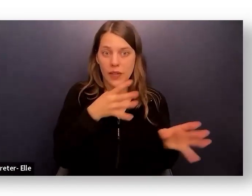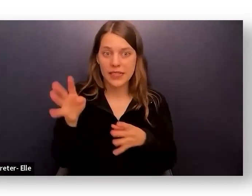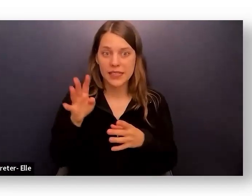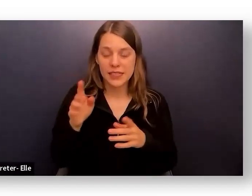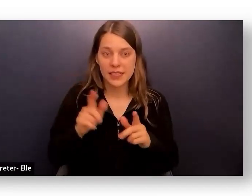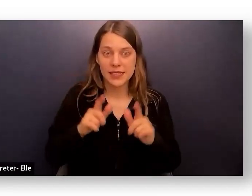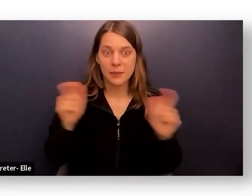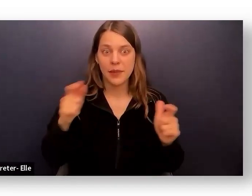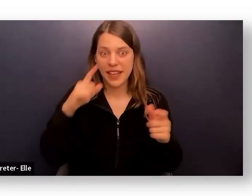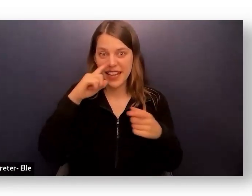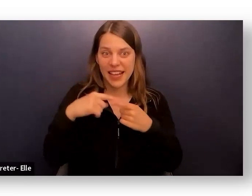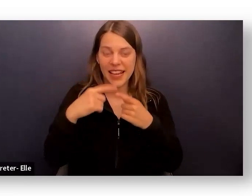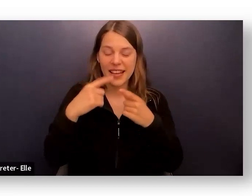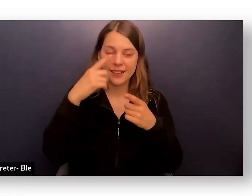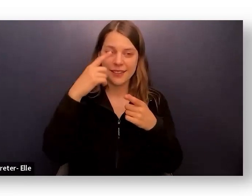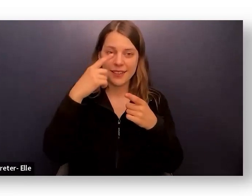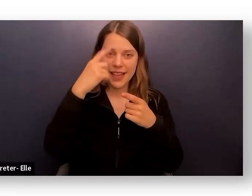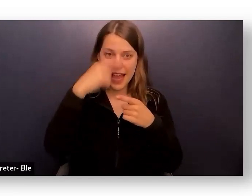viento